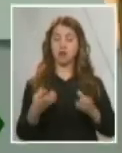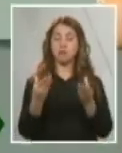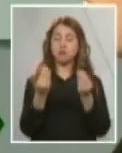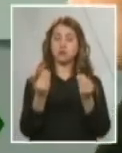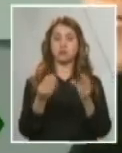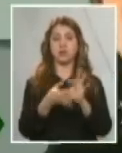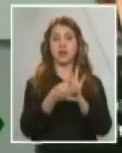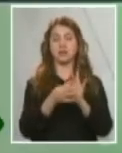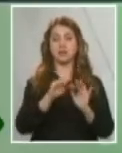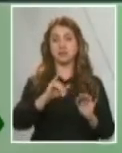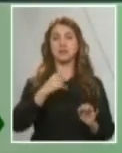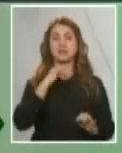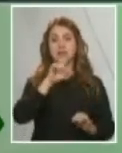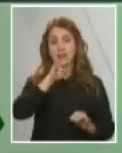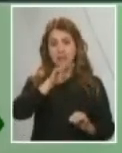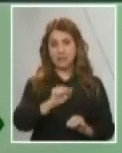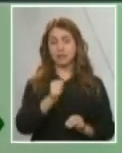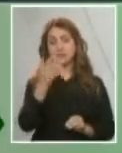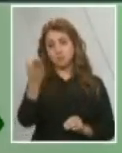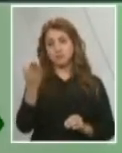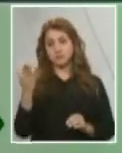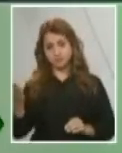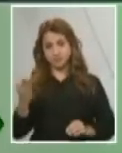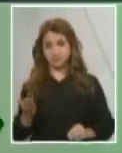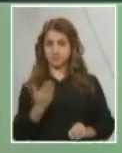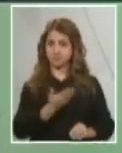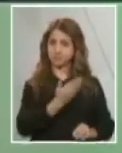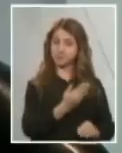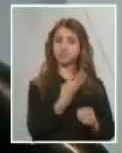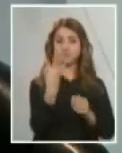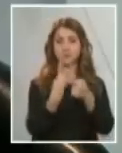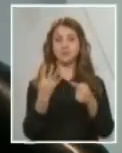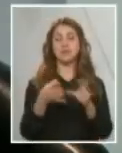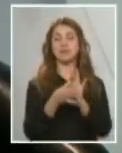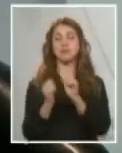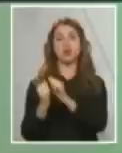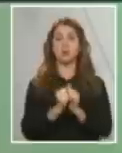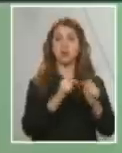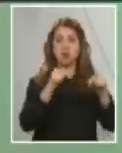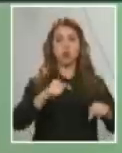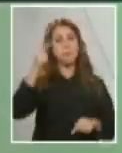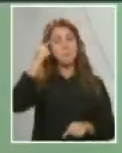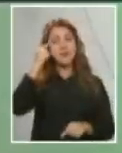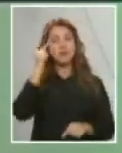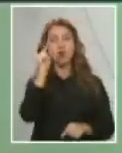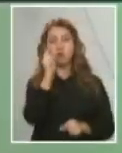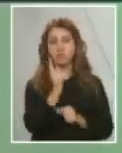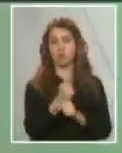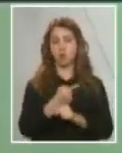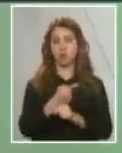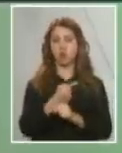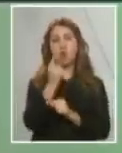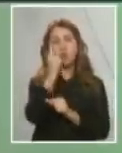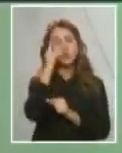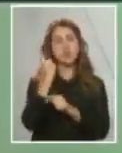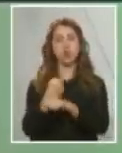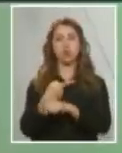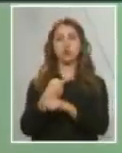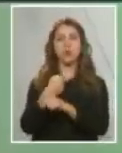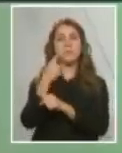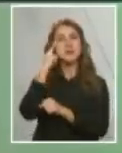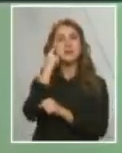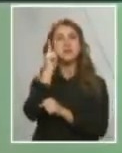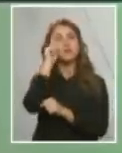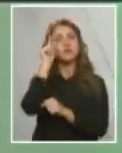Muchas, muchas gracias, Jacqueline, Jimena. Gracias, muchas gracias, Pablo. Muchas gracias por habernos acompañado hoy día. Piénsenlo un segundo, dense un segundo o